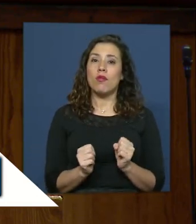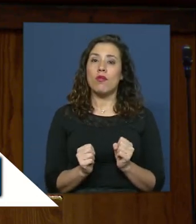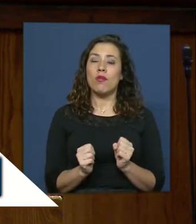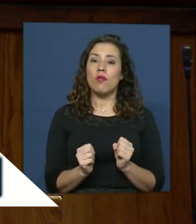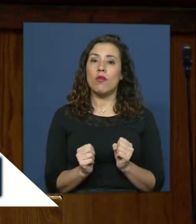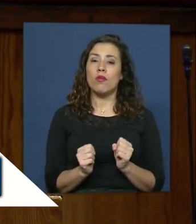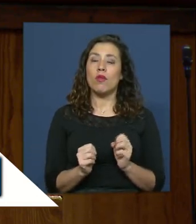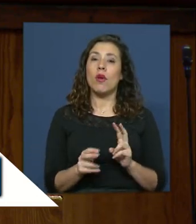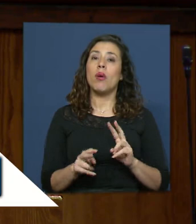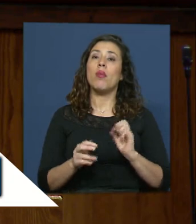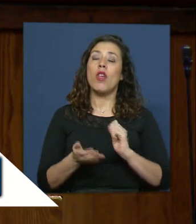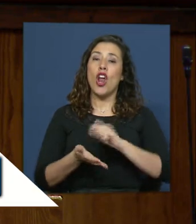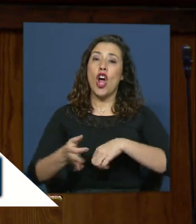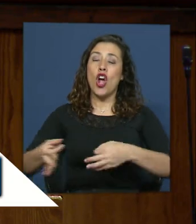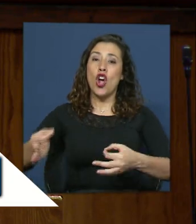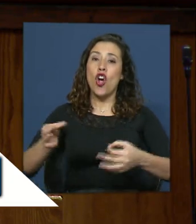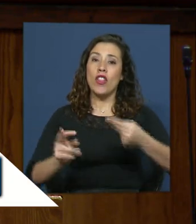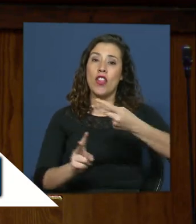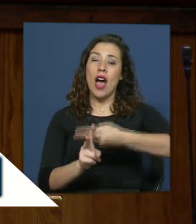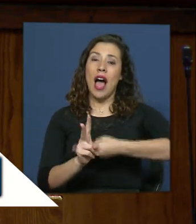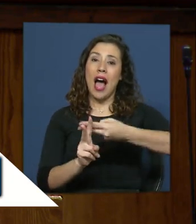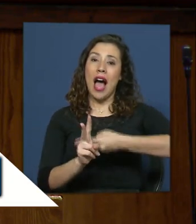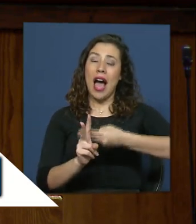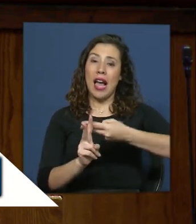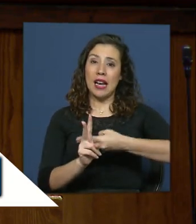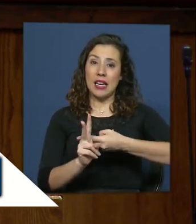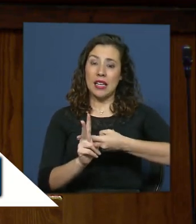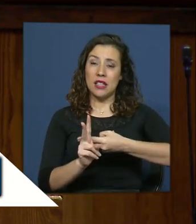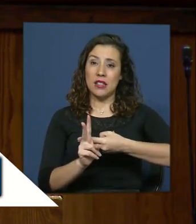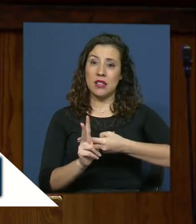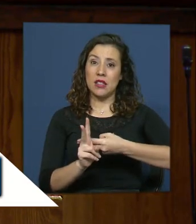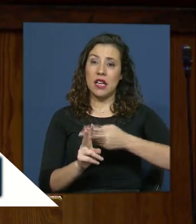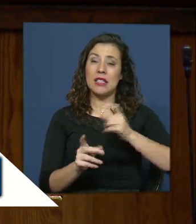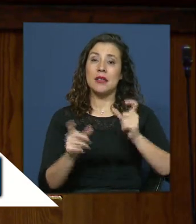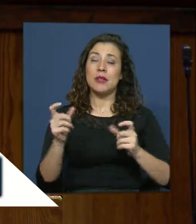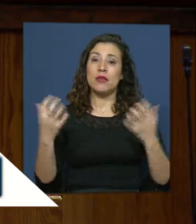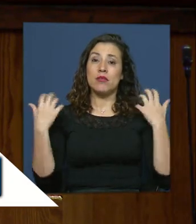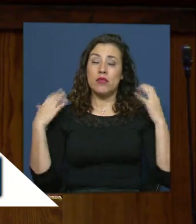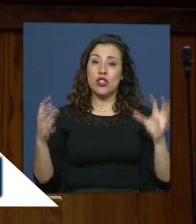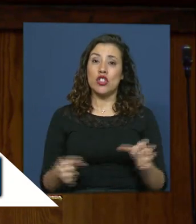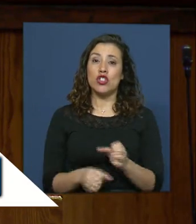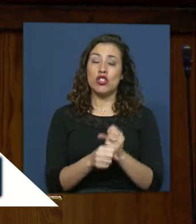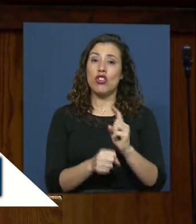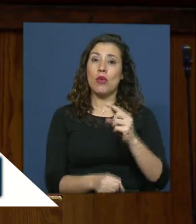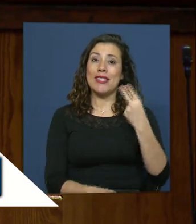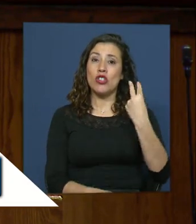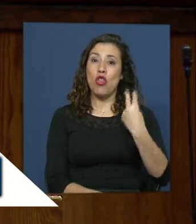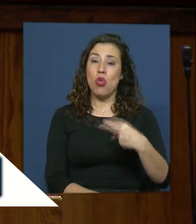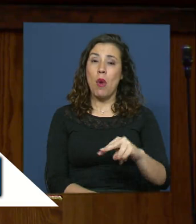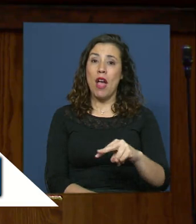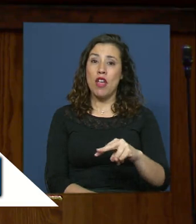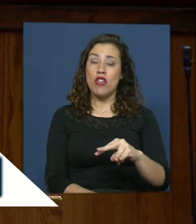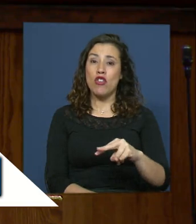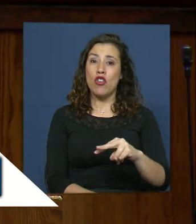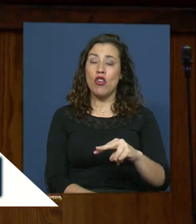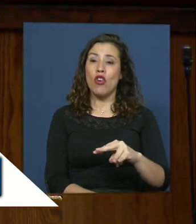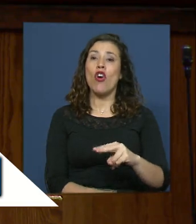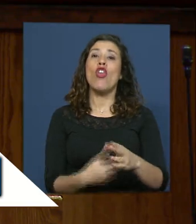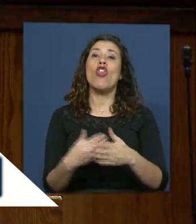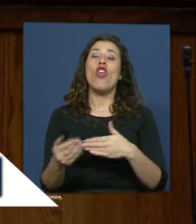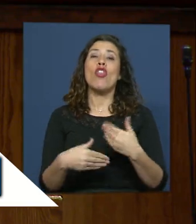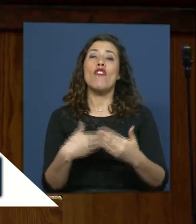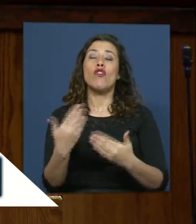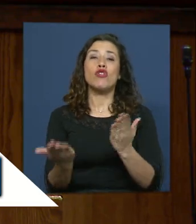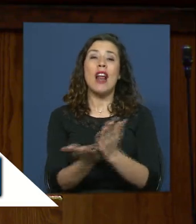de celebrar contratos de arrendamiento mientras los sostenedores no sean dueños de los inmuebles donde funcionan